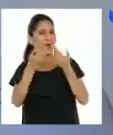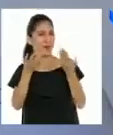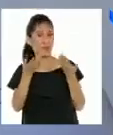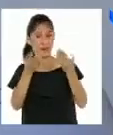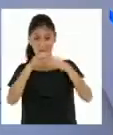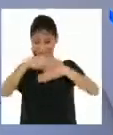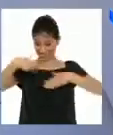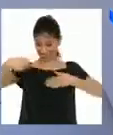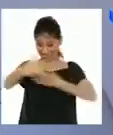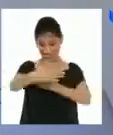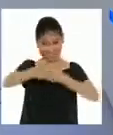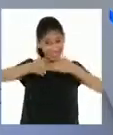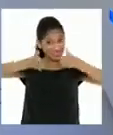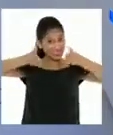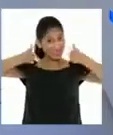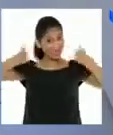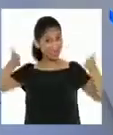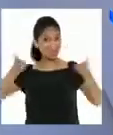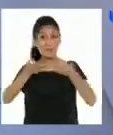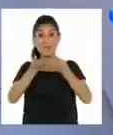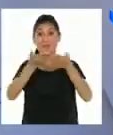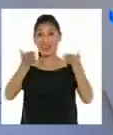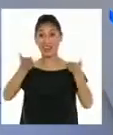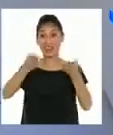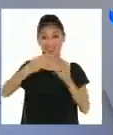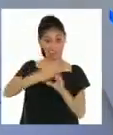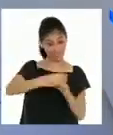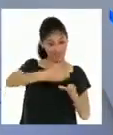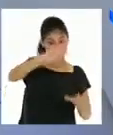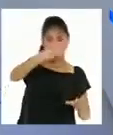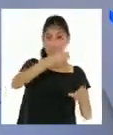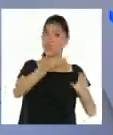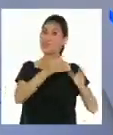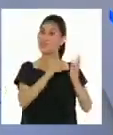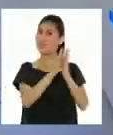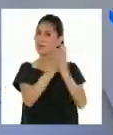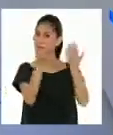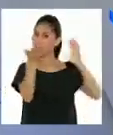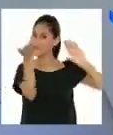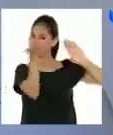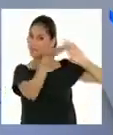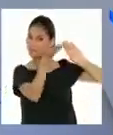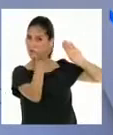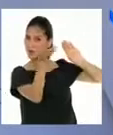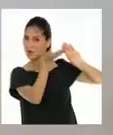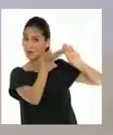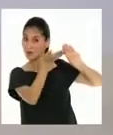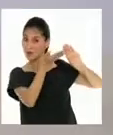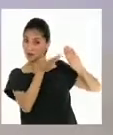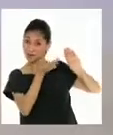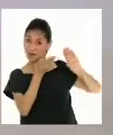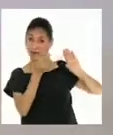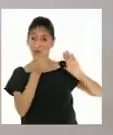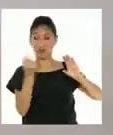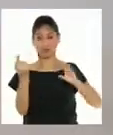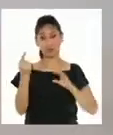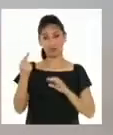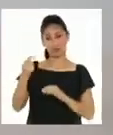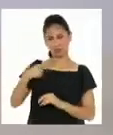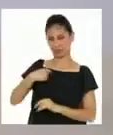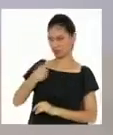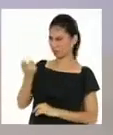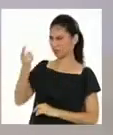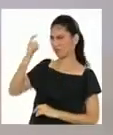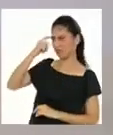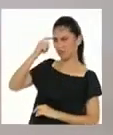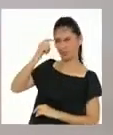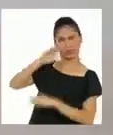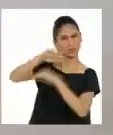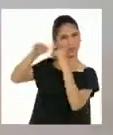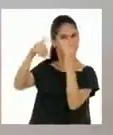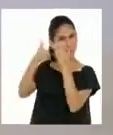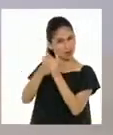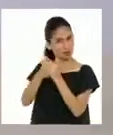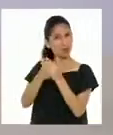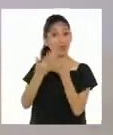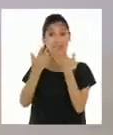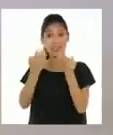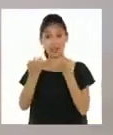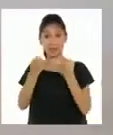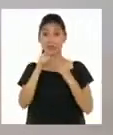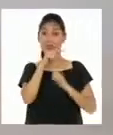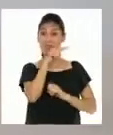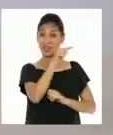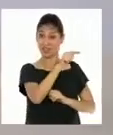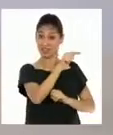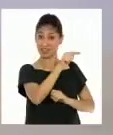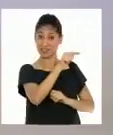este espacio para una pequeña biblioteca. Víctor también estuvo de acuerdo. Yo estoy seguro de que todas y todos van a querer que ese sea